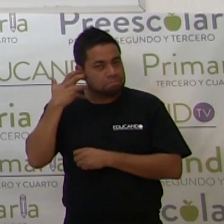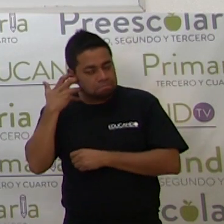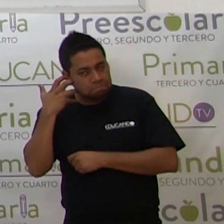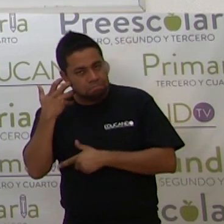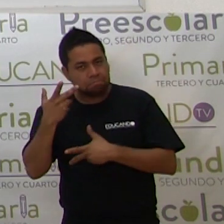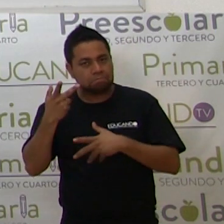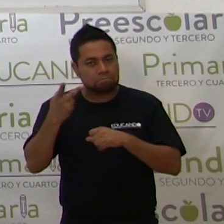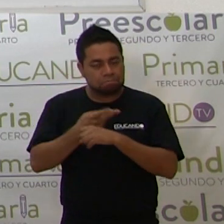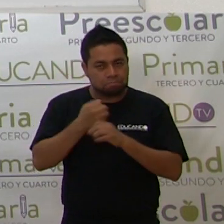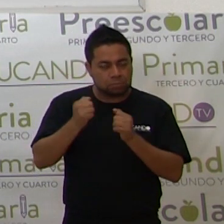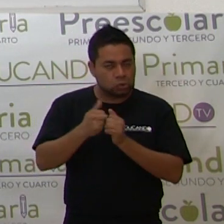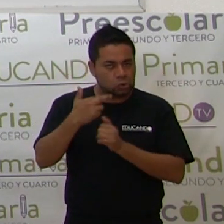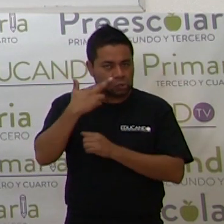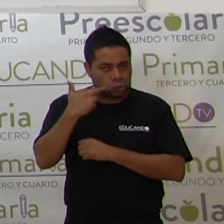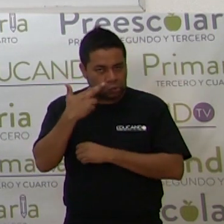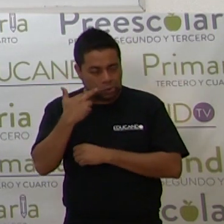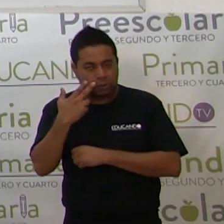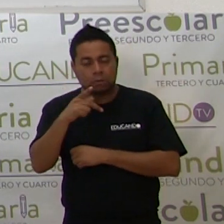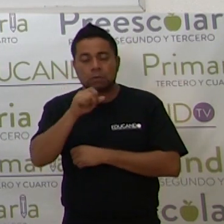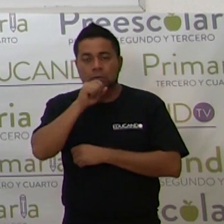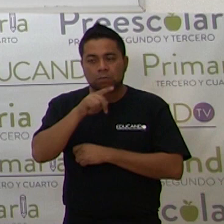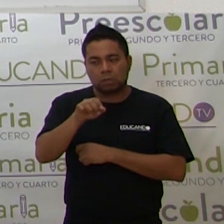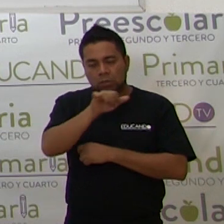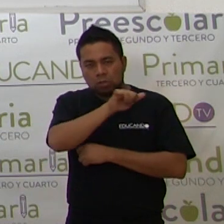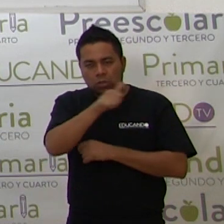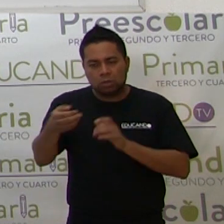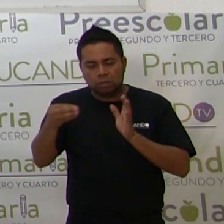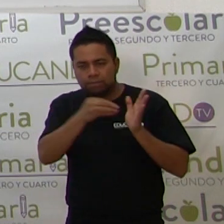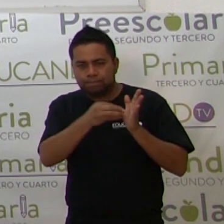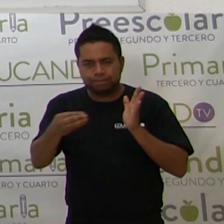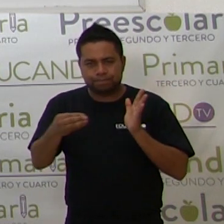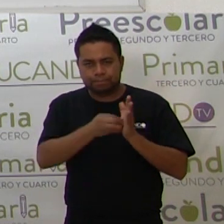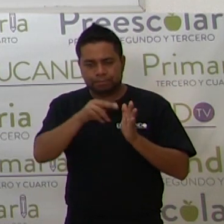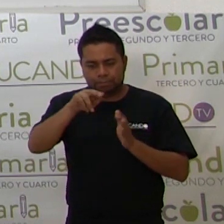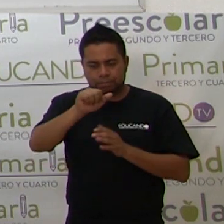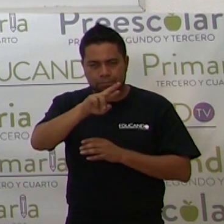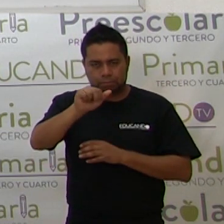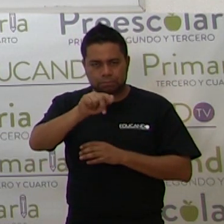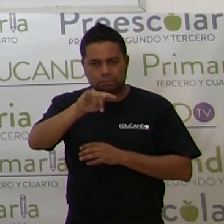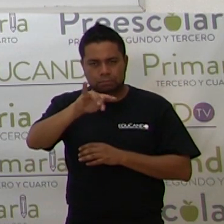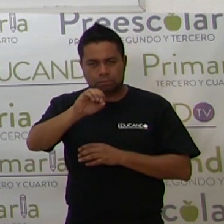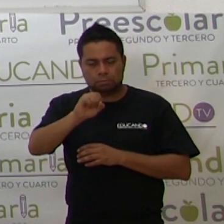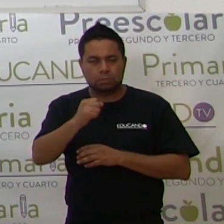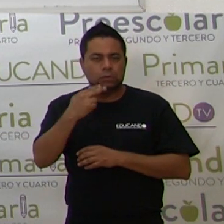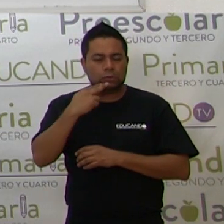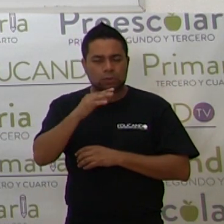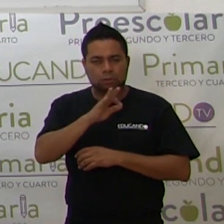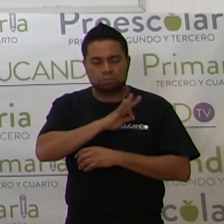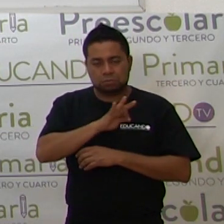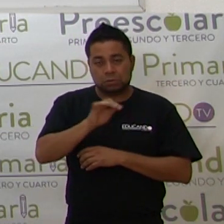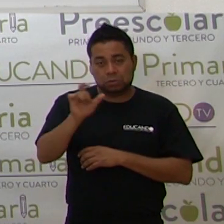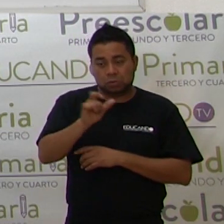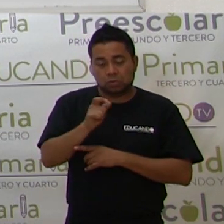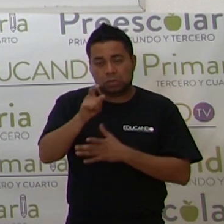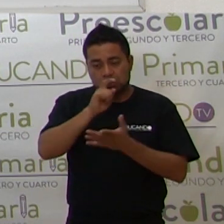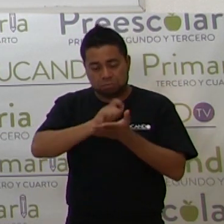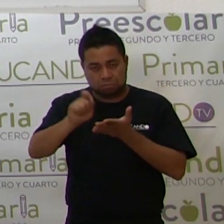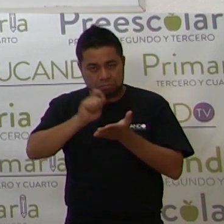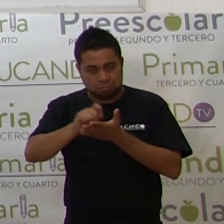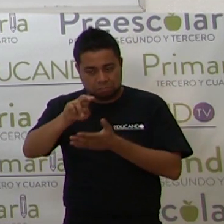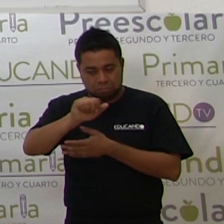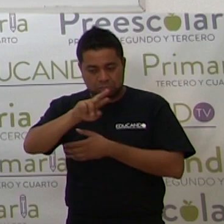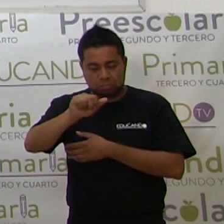sucedió con el ratón, pero también qué otros recursos narrativos podemos utilizar al momento de hacer nuestros textos